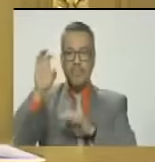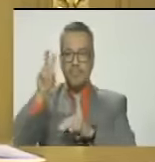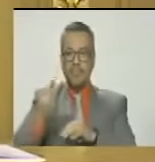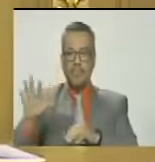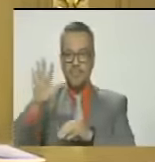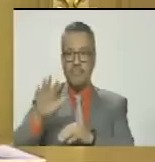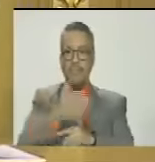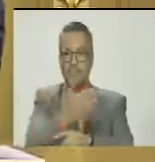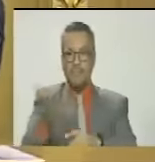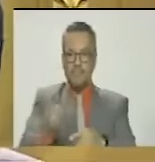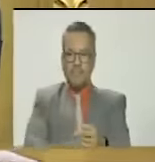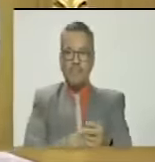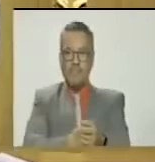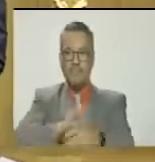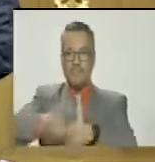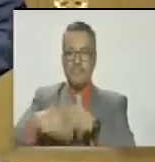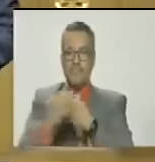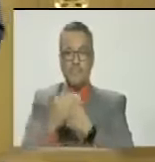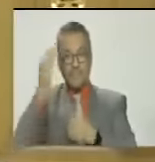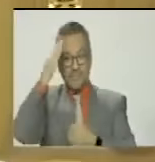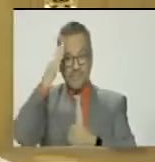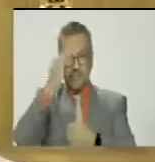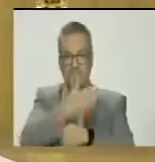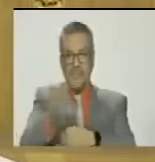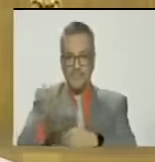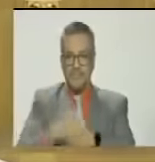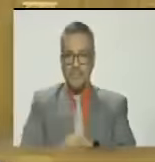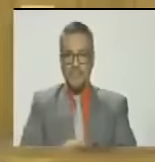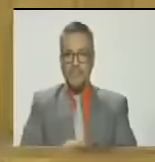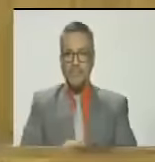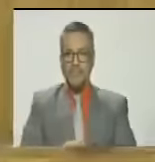Paz. Para usted, hermano Jorge, reconocimiento.